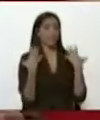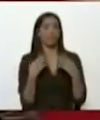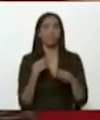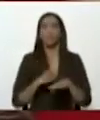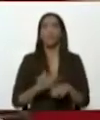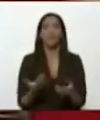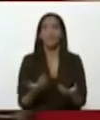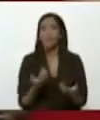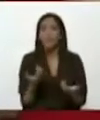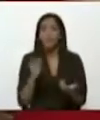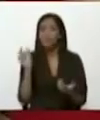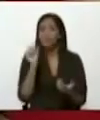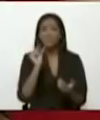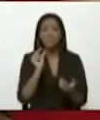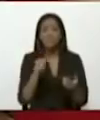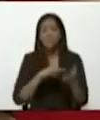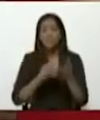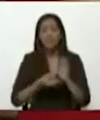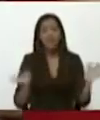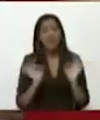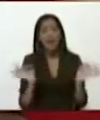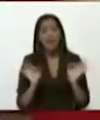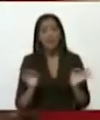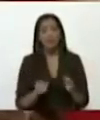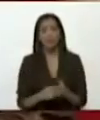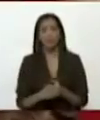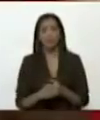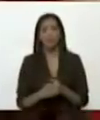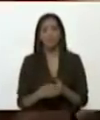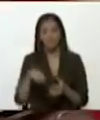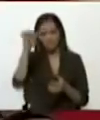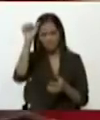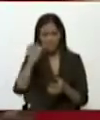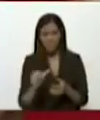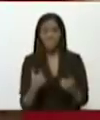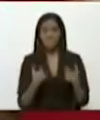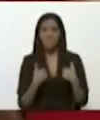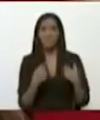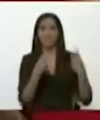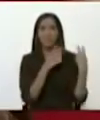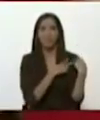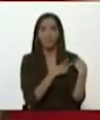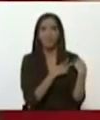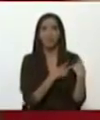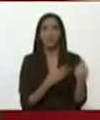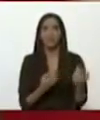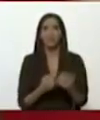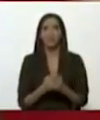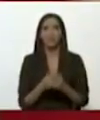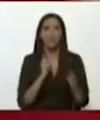él no significa nada. Él, o sea, si analizamos, y a mí que me toca